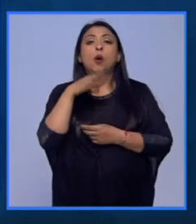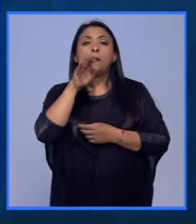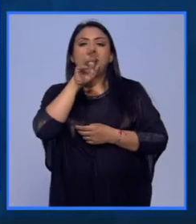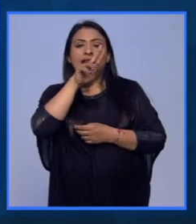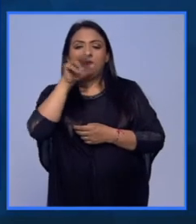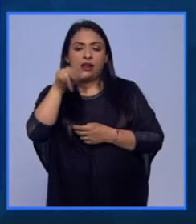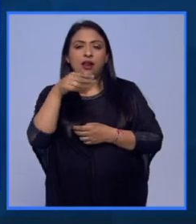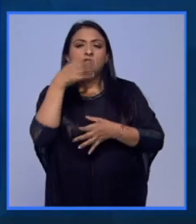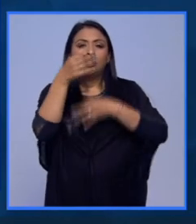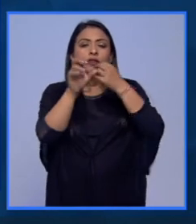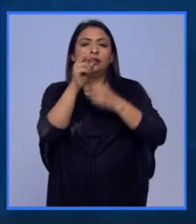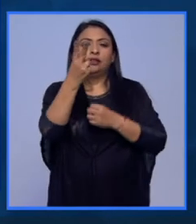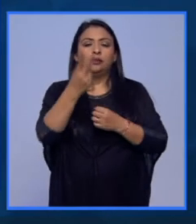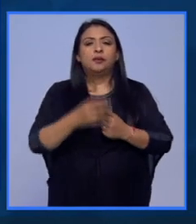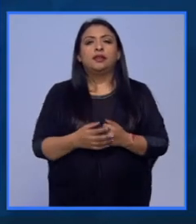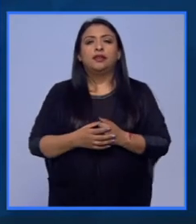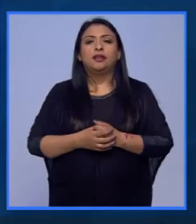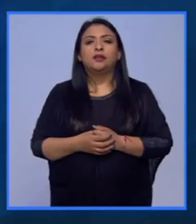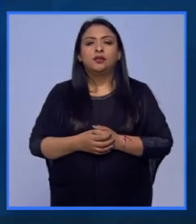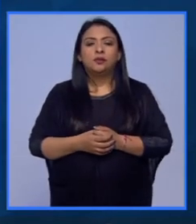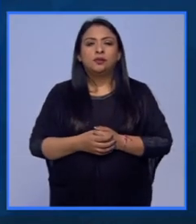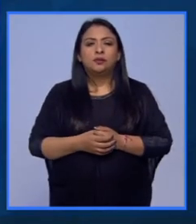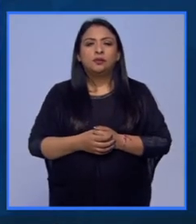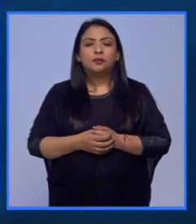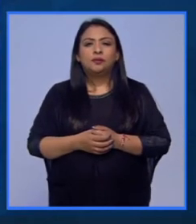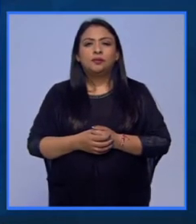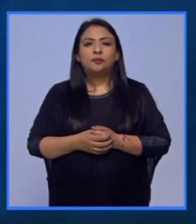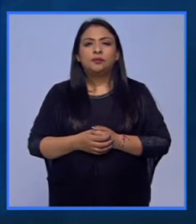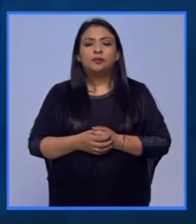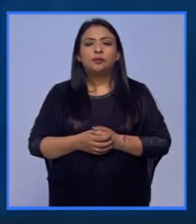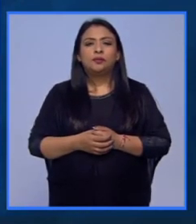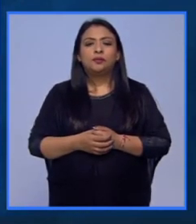Brennan para Noticias 22.